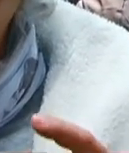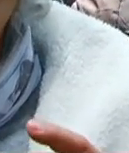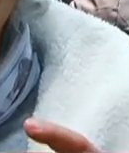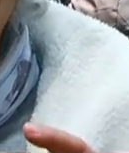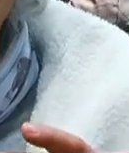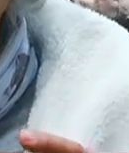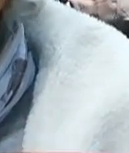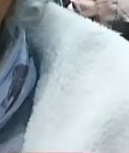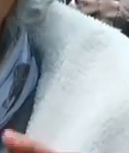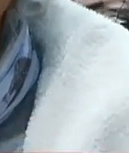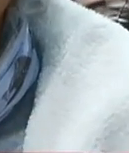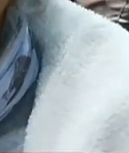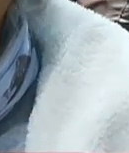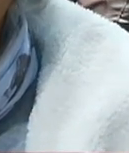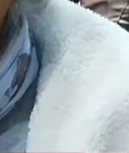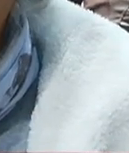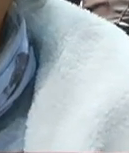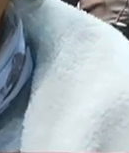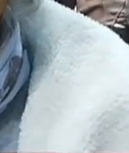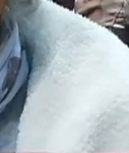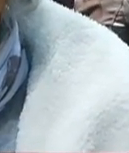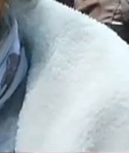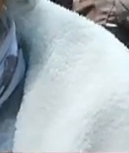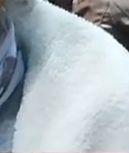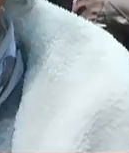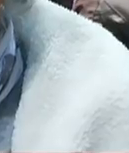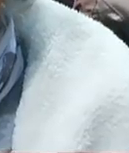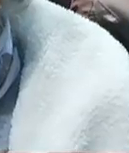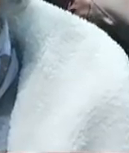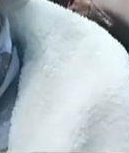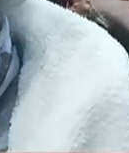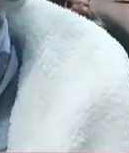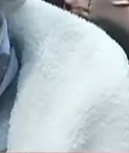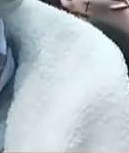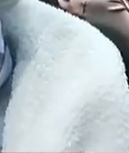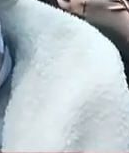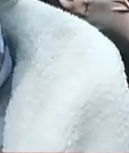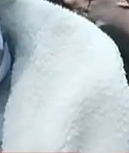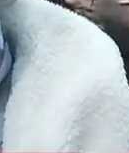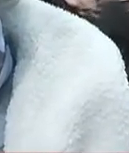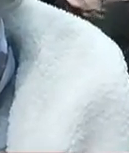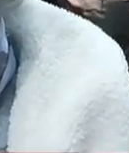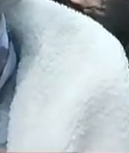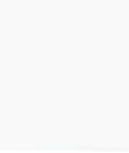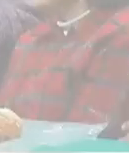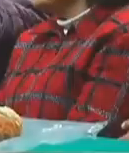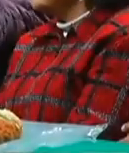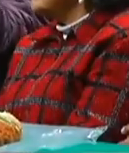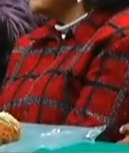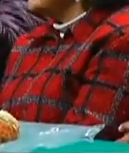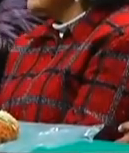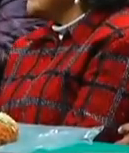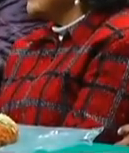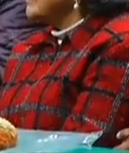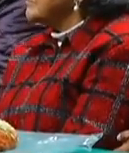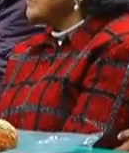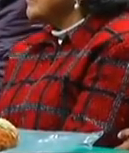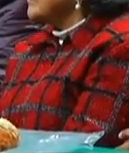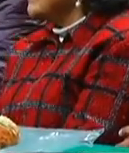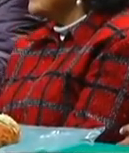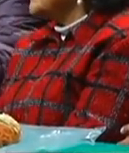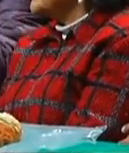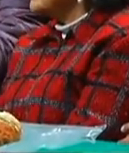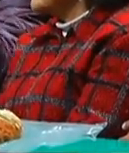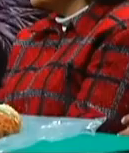la mayoría, ya escriben su propia dramaturgia. Eso es muy importante, fíjate. Este año, el